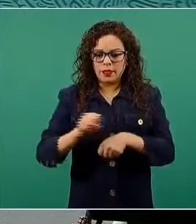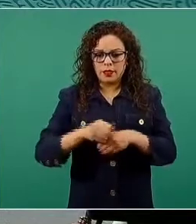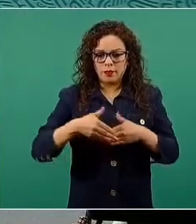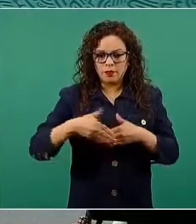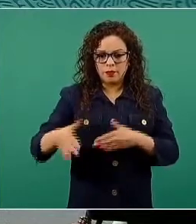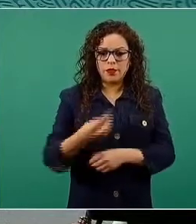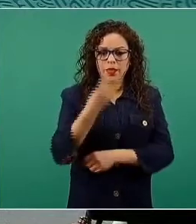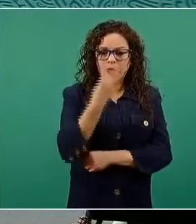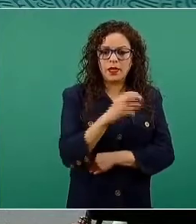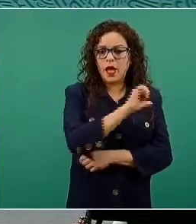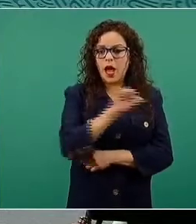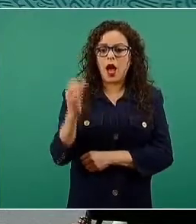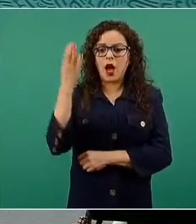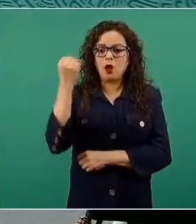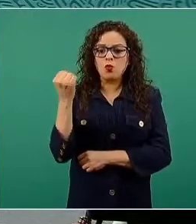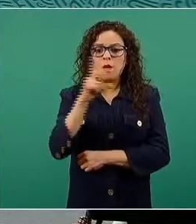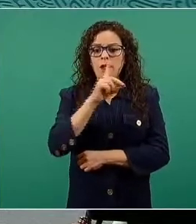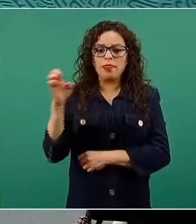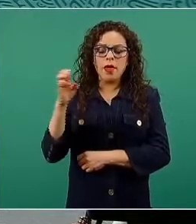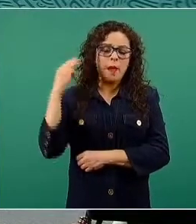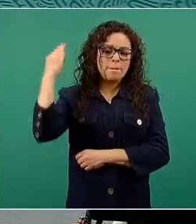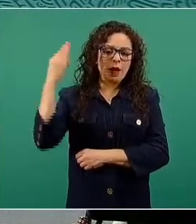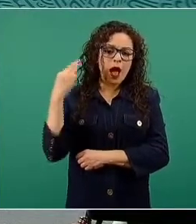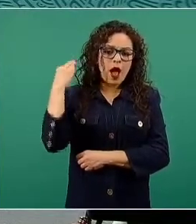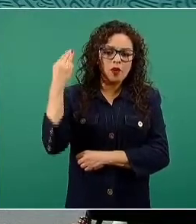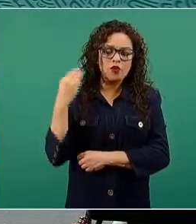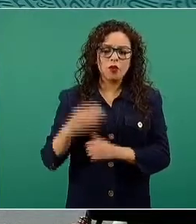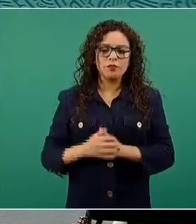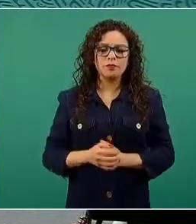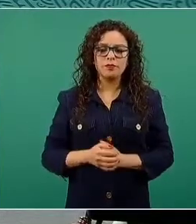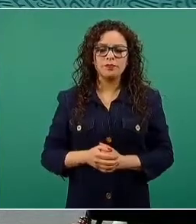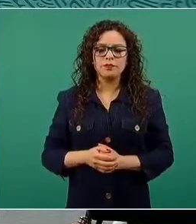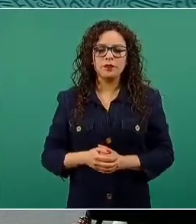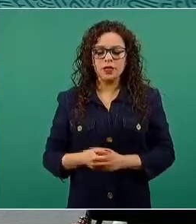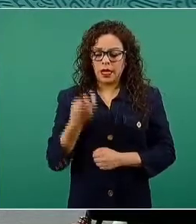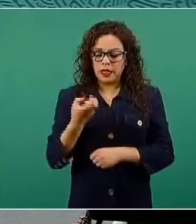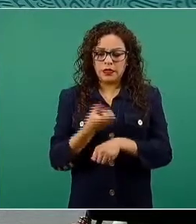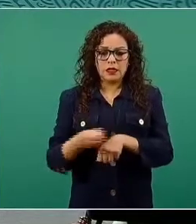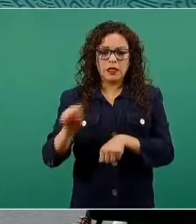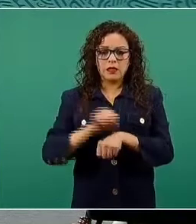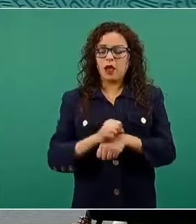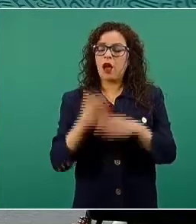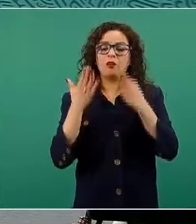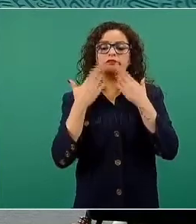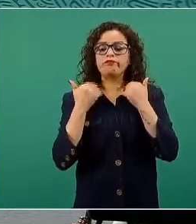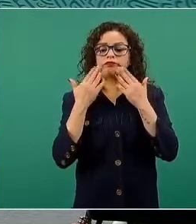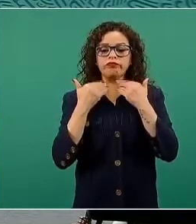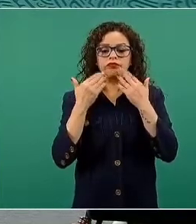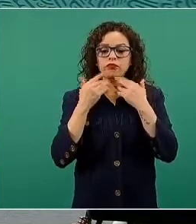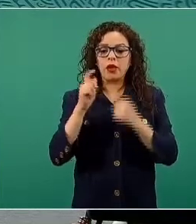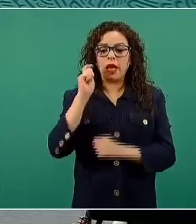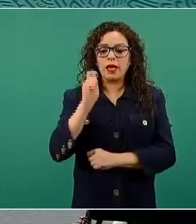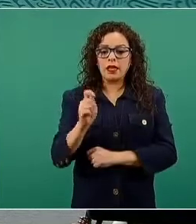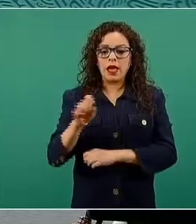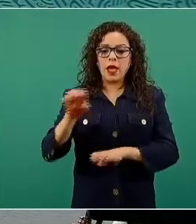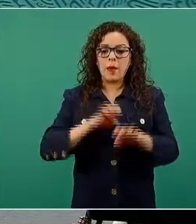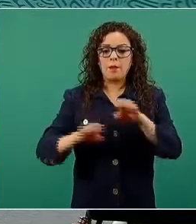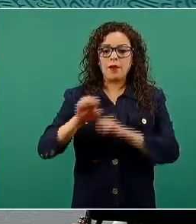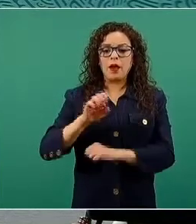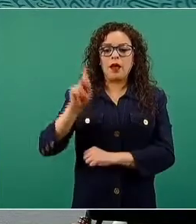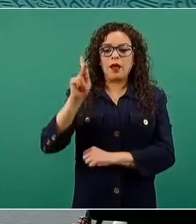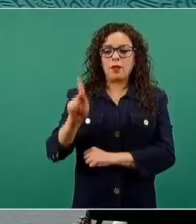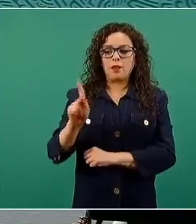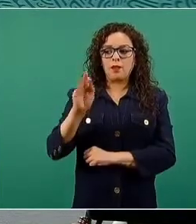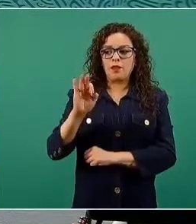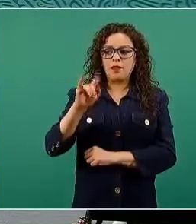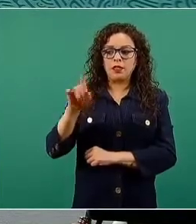3 al 9 de mayo. No tenemos para esta semana recepción de vacunas Pfizer, BioNTech.